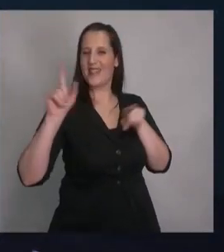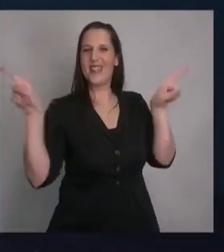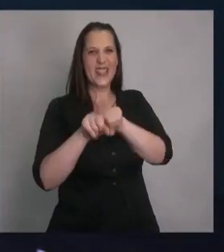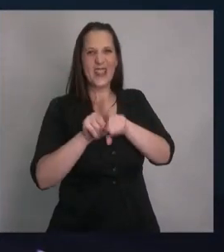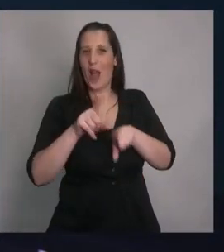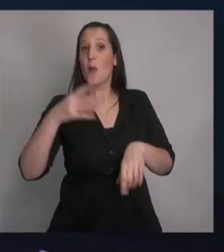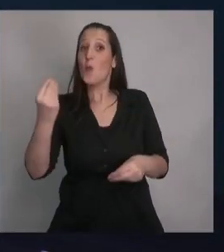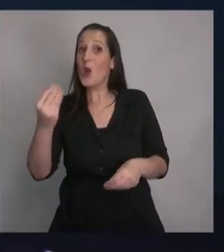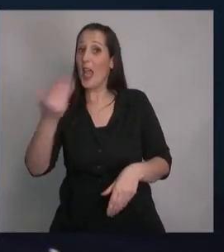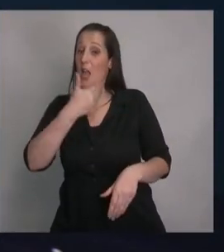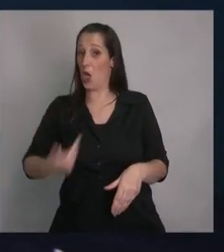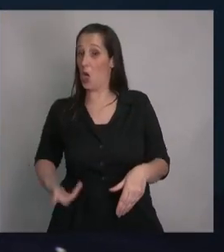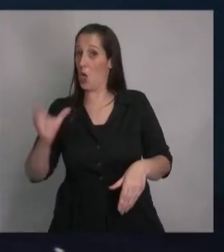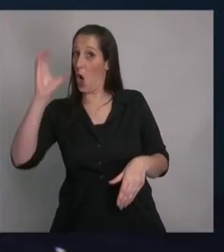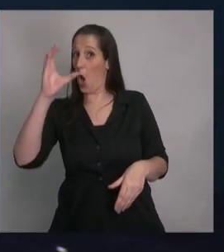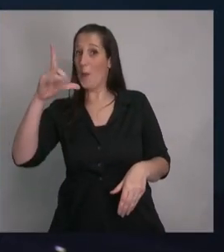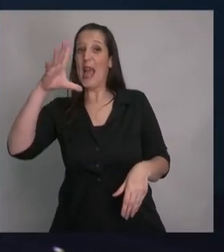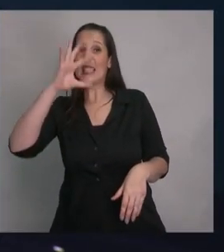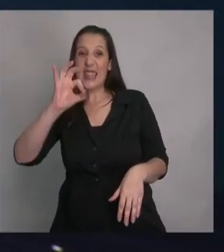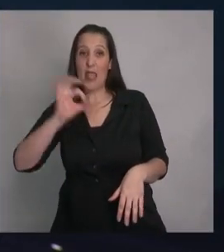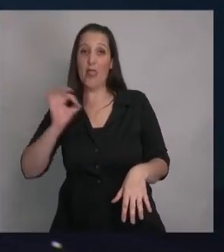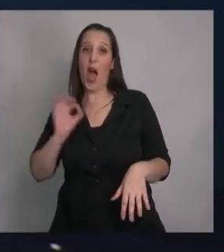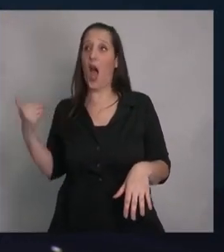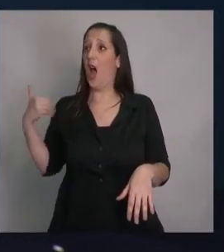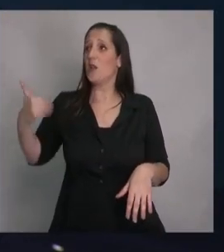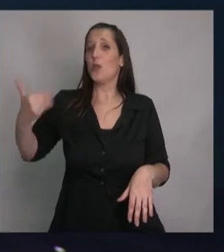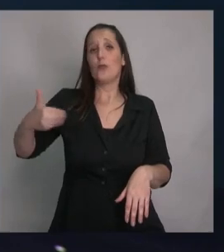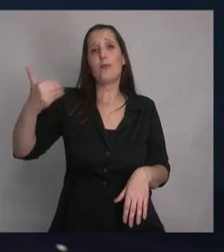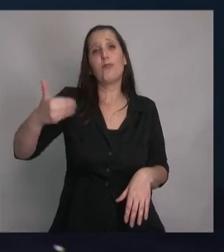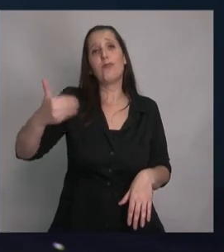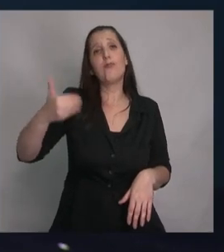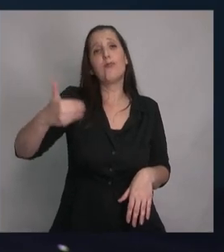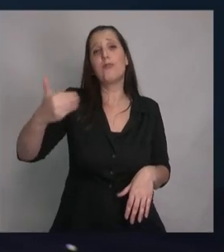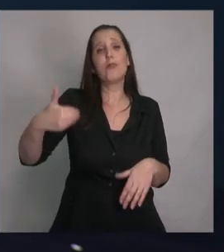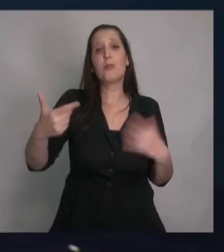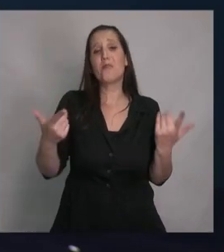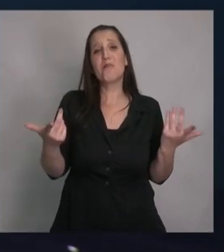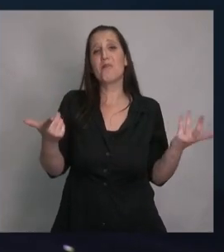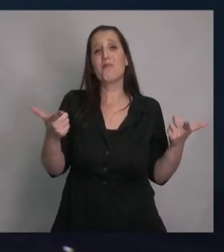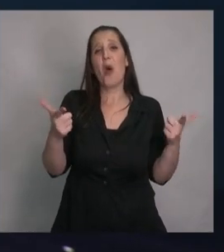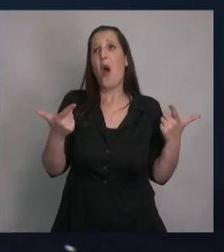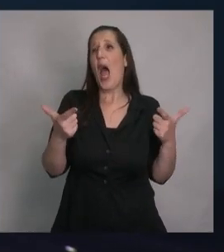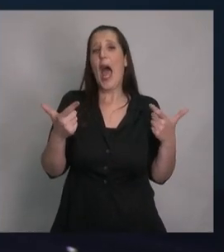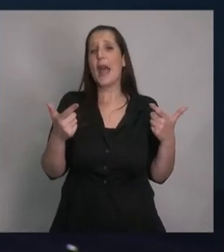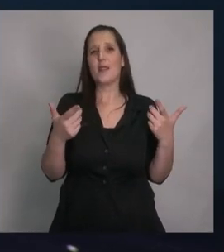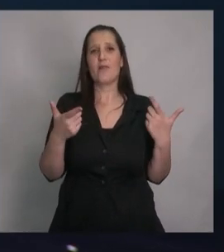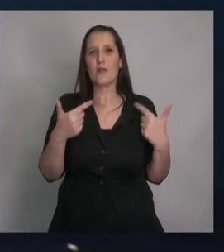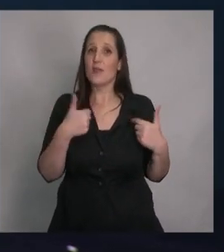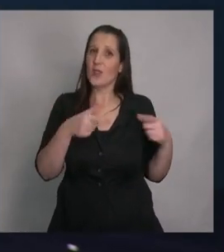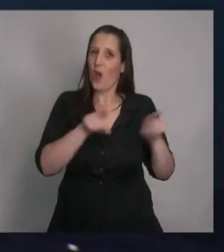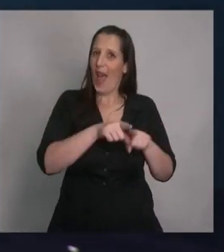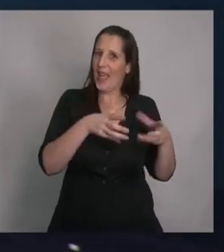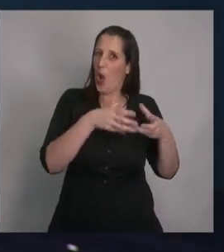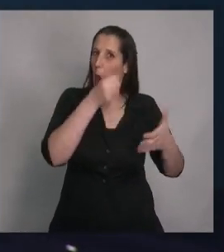sin que en el intermedio no hubiera habido intentos armados unos. Yo provengo de esa lucha